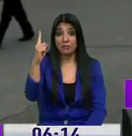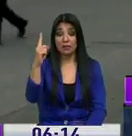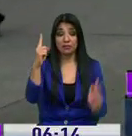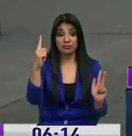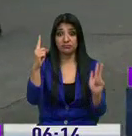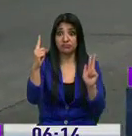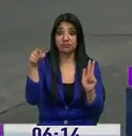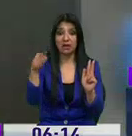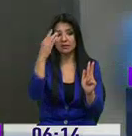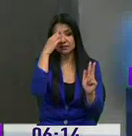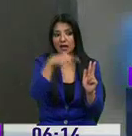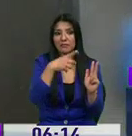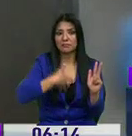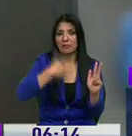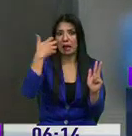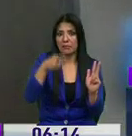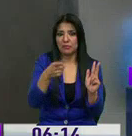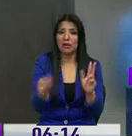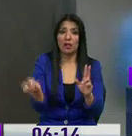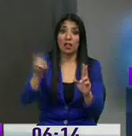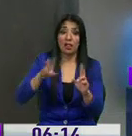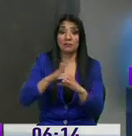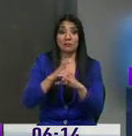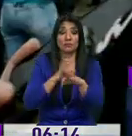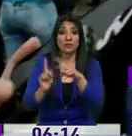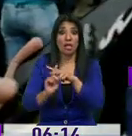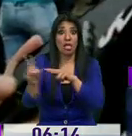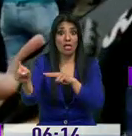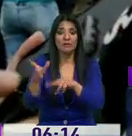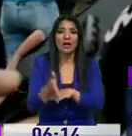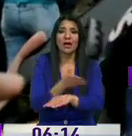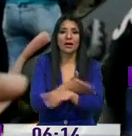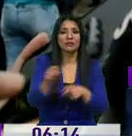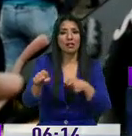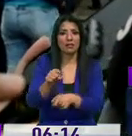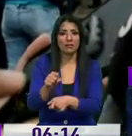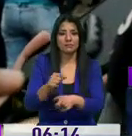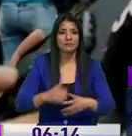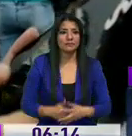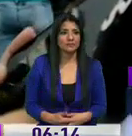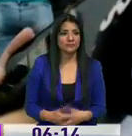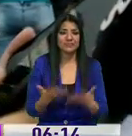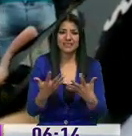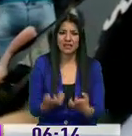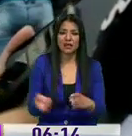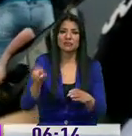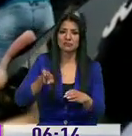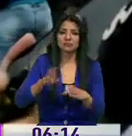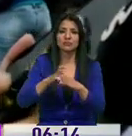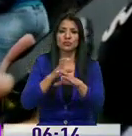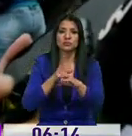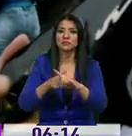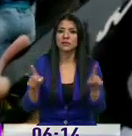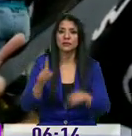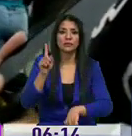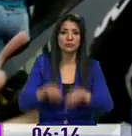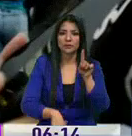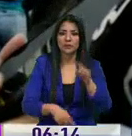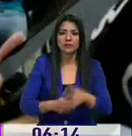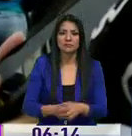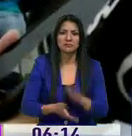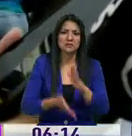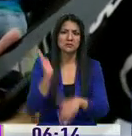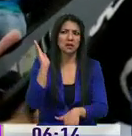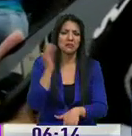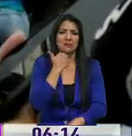escapar en un bus pero antes de abordarlo fue agredido al parecer que eso se hubiera una genera y peor no viajar nada me